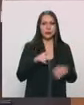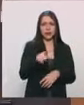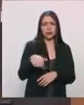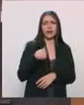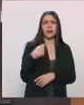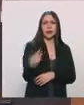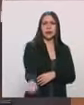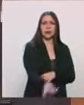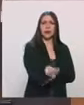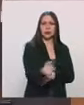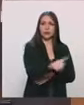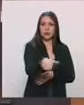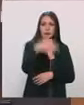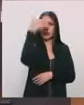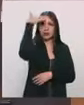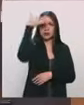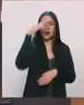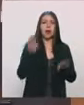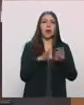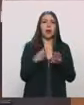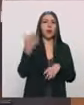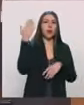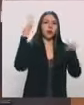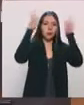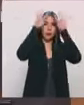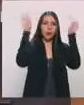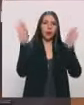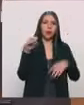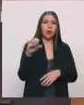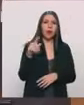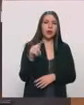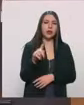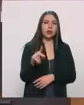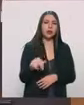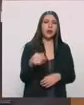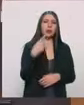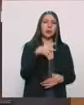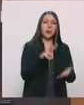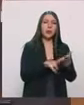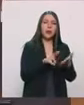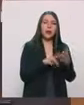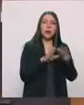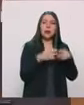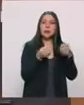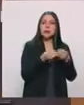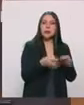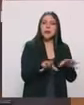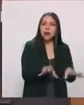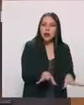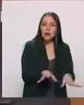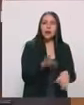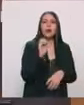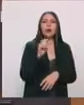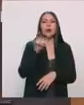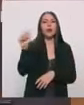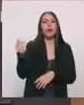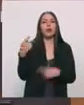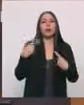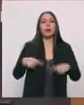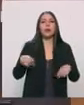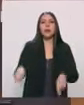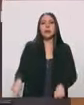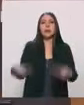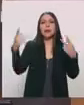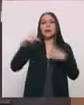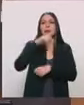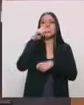les pregunto, ¿saben cómo fue que Moctezuma perdió su tesoro o por qué el general Santana se le acusó de vendepatrias? ¿Cuál ha sido el peor